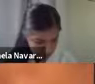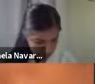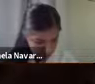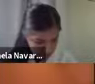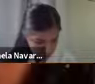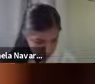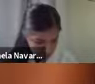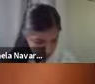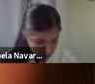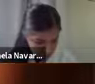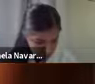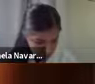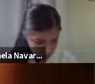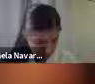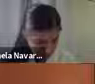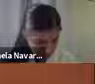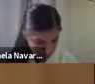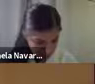artístico